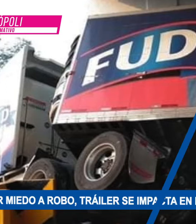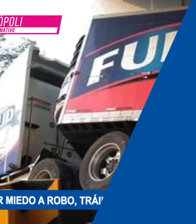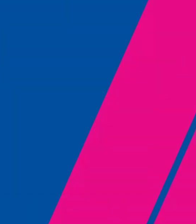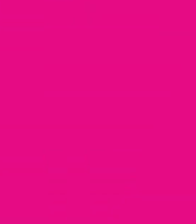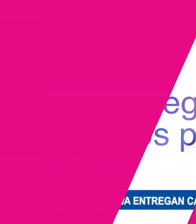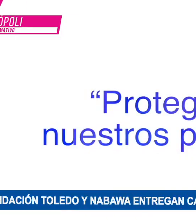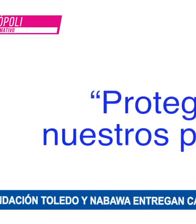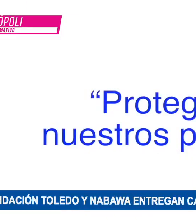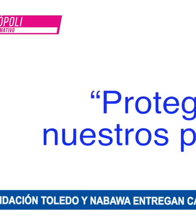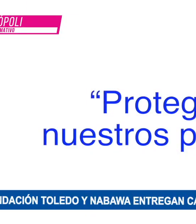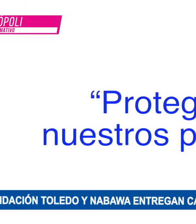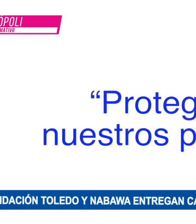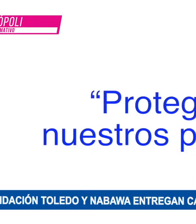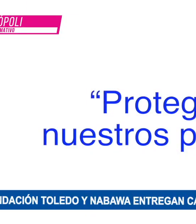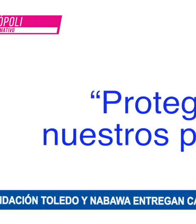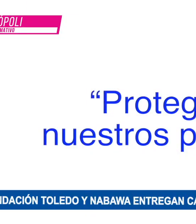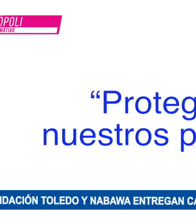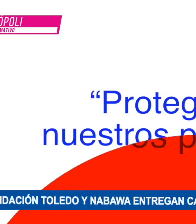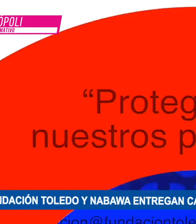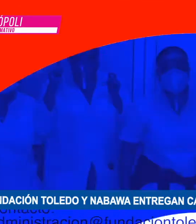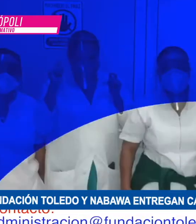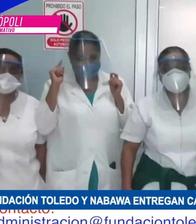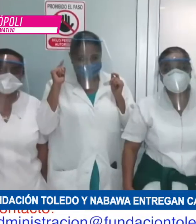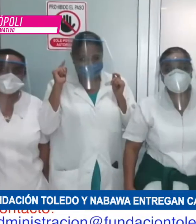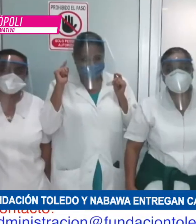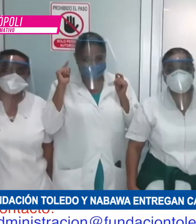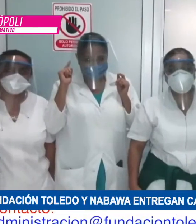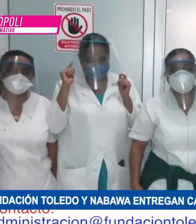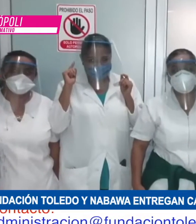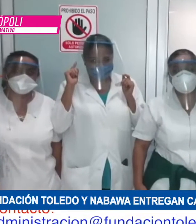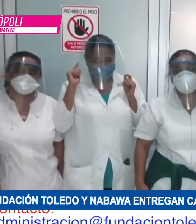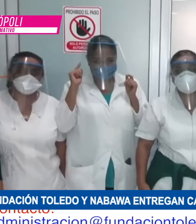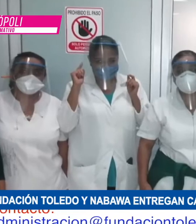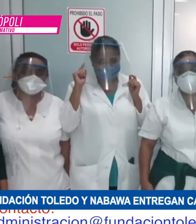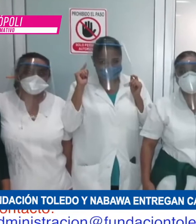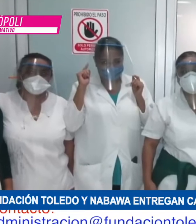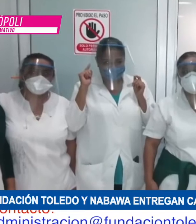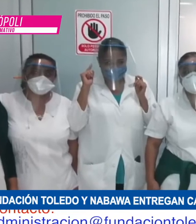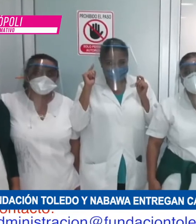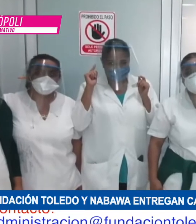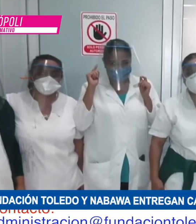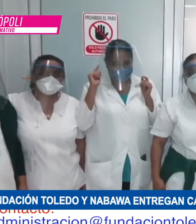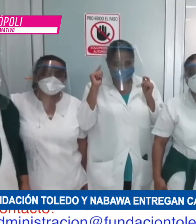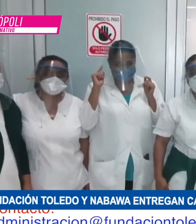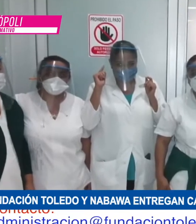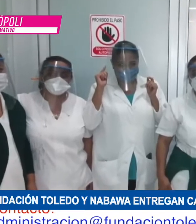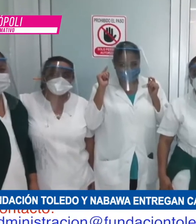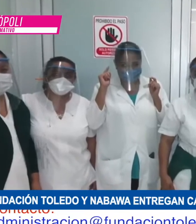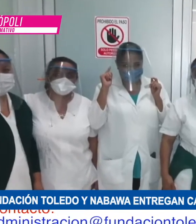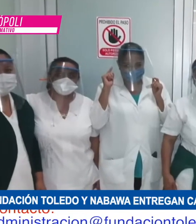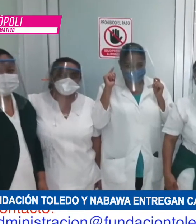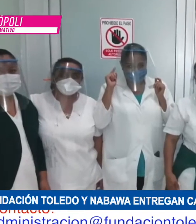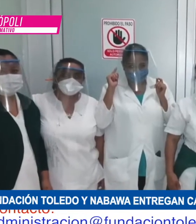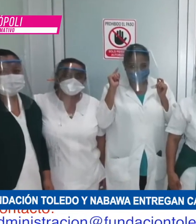unidad. Fundación Toledo y Grupo Navagua entregan primeras donaciones en hospitales de Tuxtla Gutiérrez, San Cristóbal de las Casas,